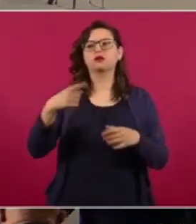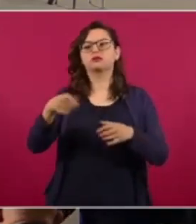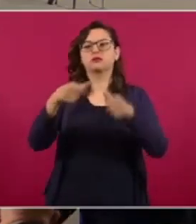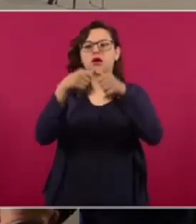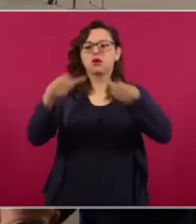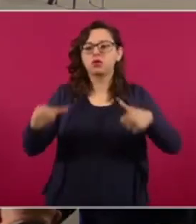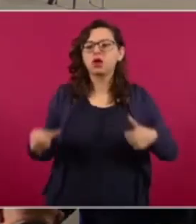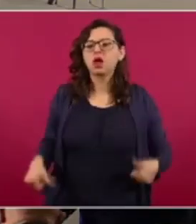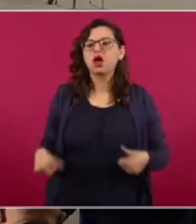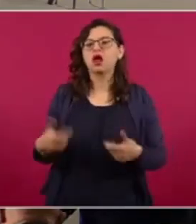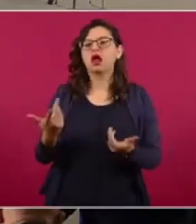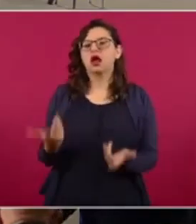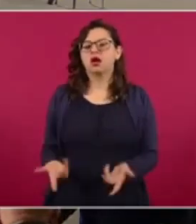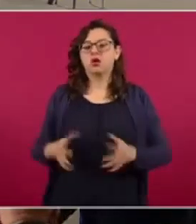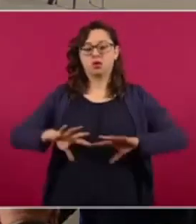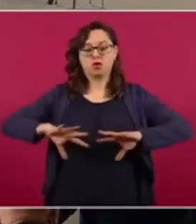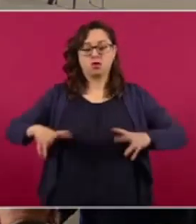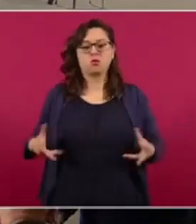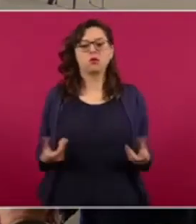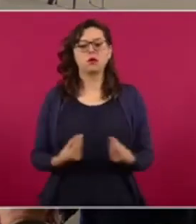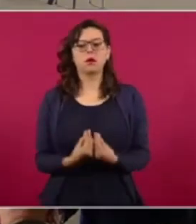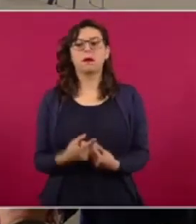tienen